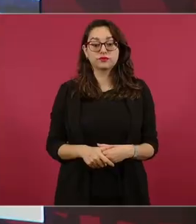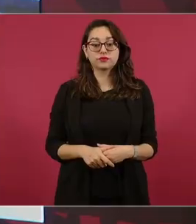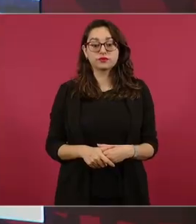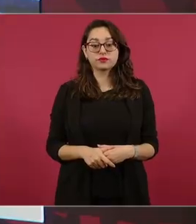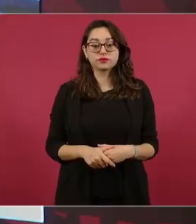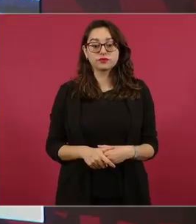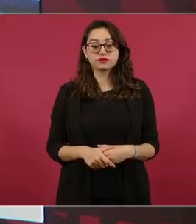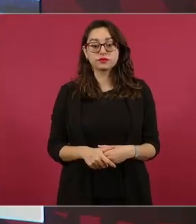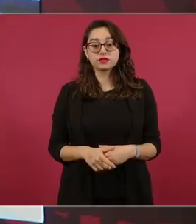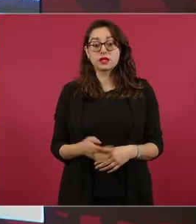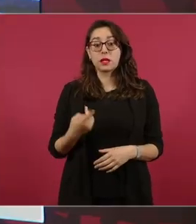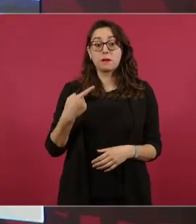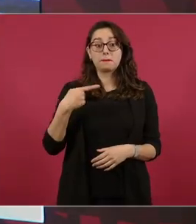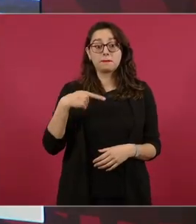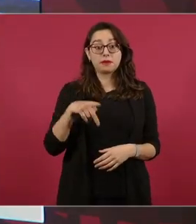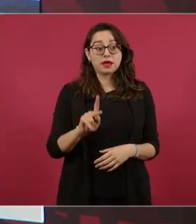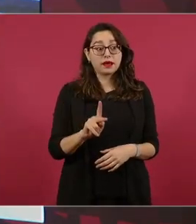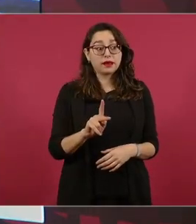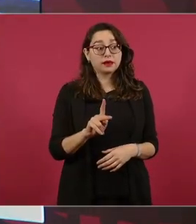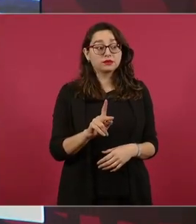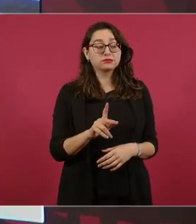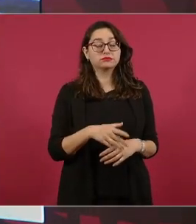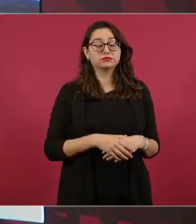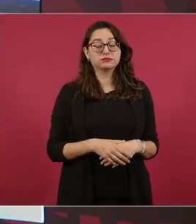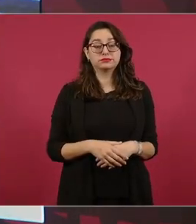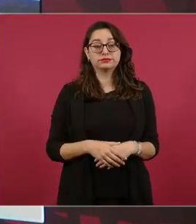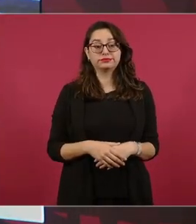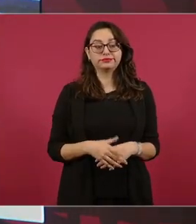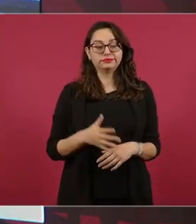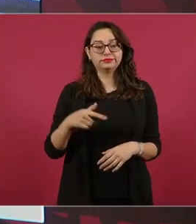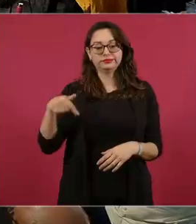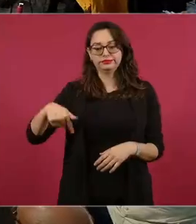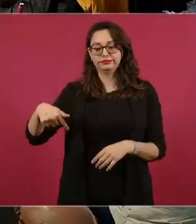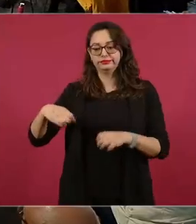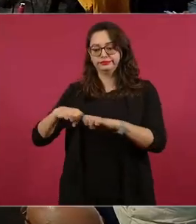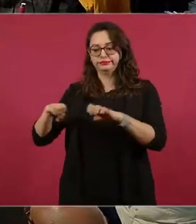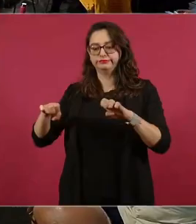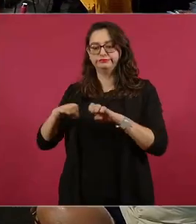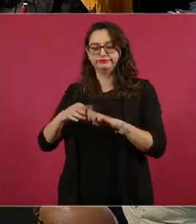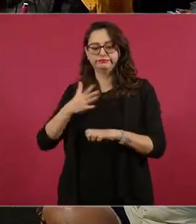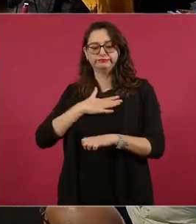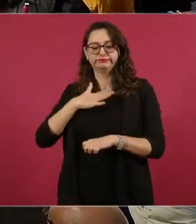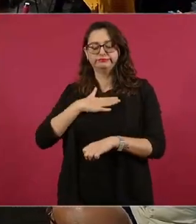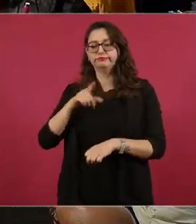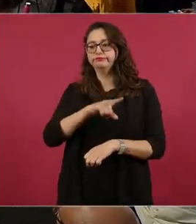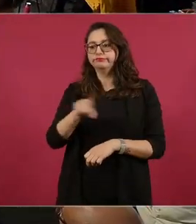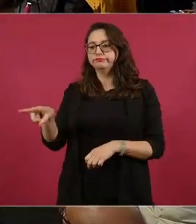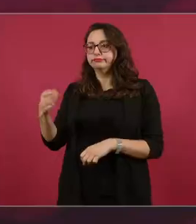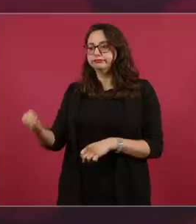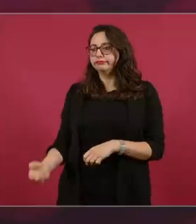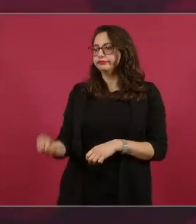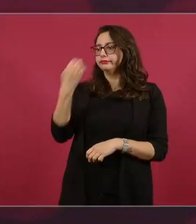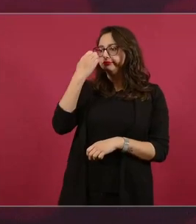En cuanto que a mí me mientan, pues puede pasar,